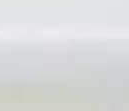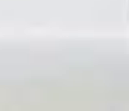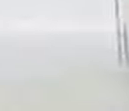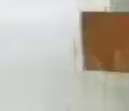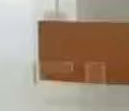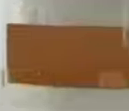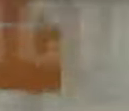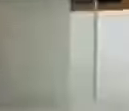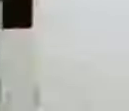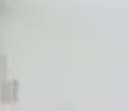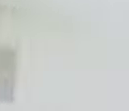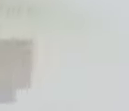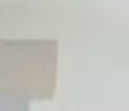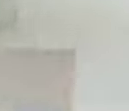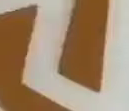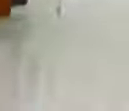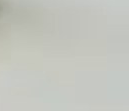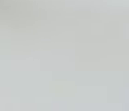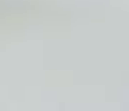ah